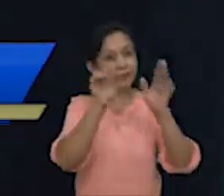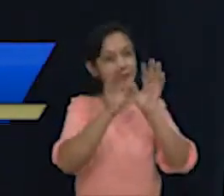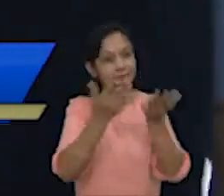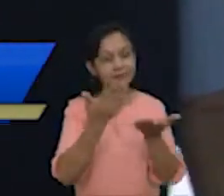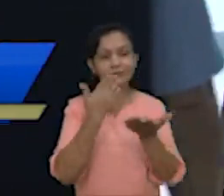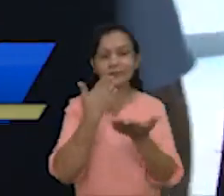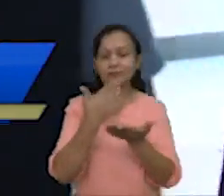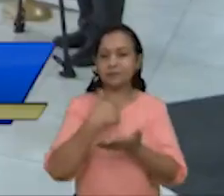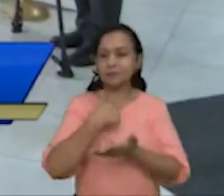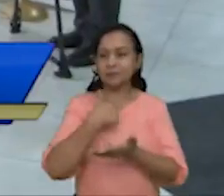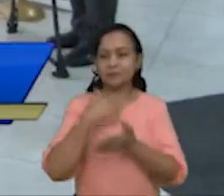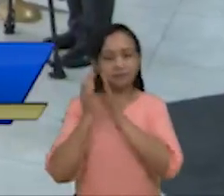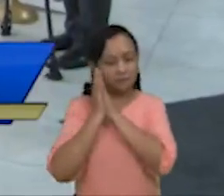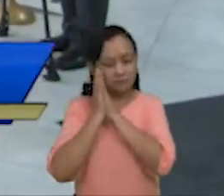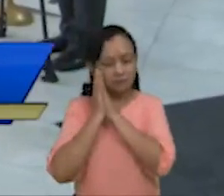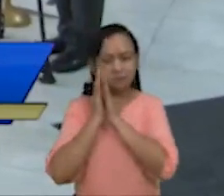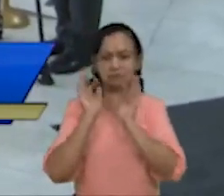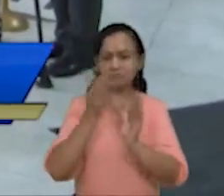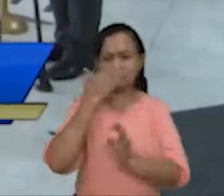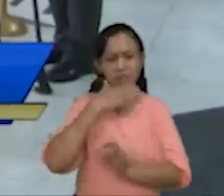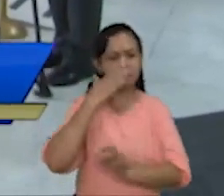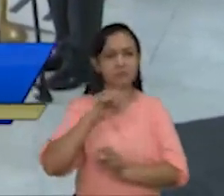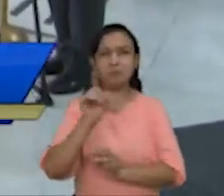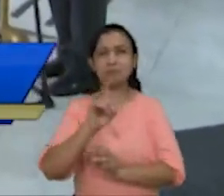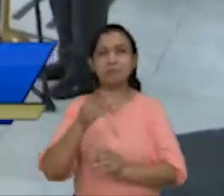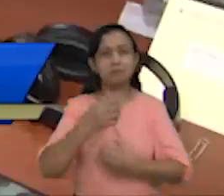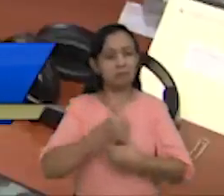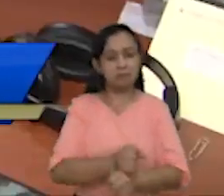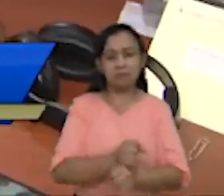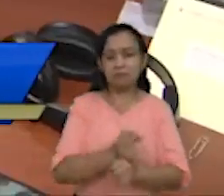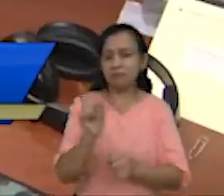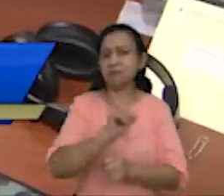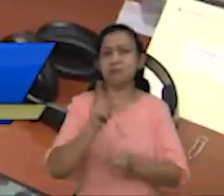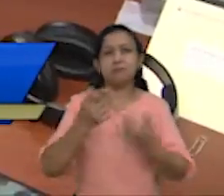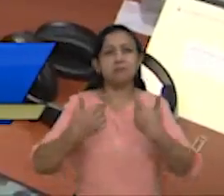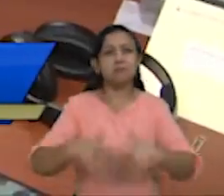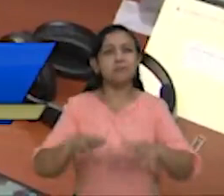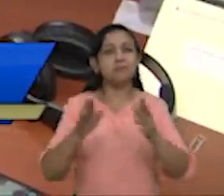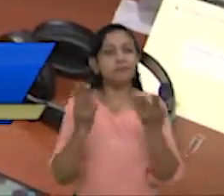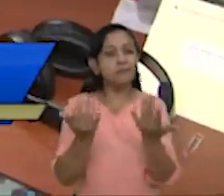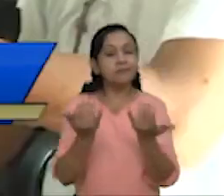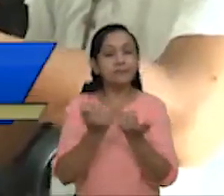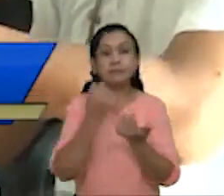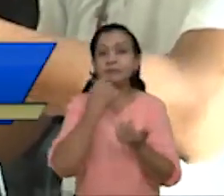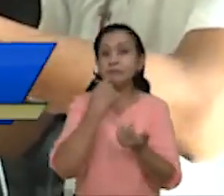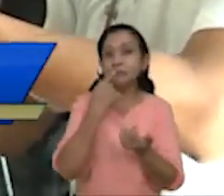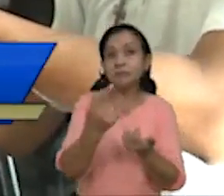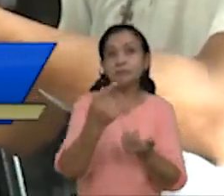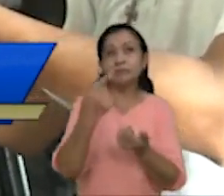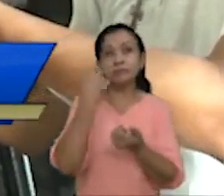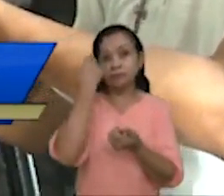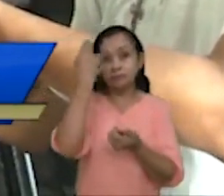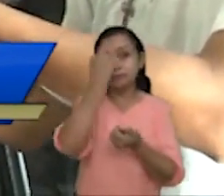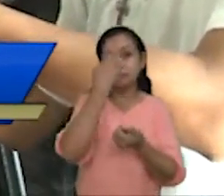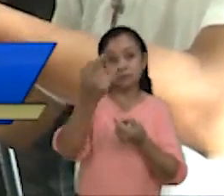me permite dormir más o menos, o que me da más hambre o me quita el apetito, pues. Pero te lo pongo en este contexto porque me lo estás